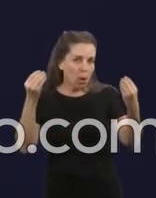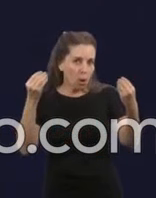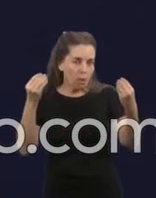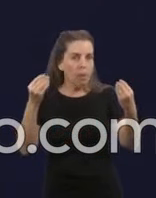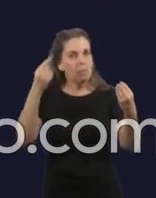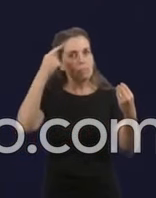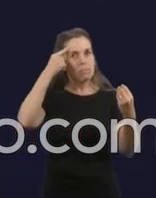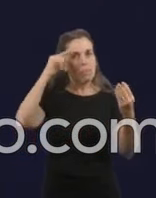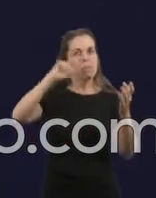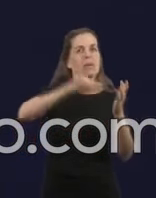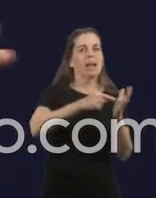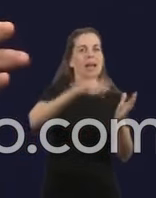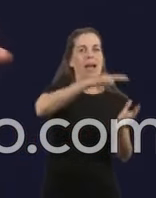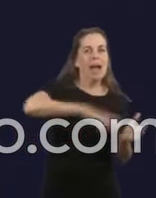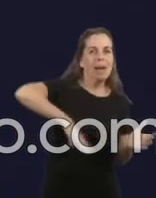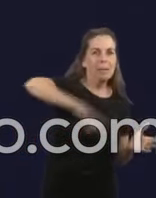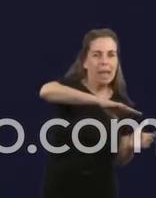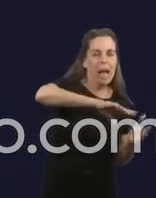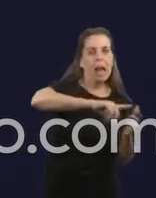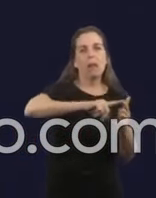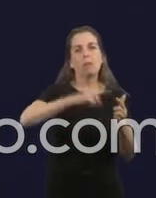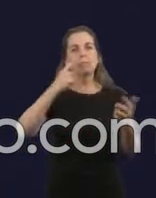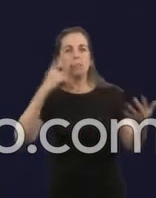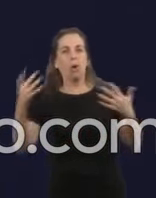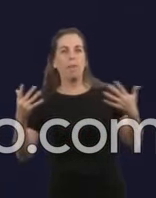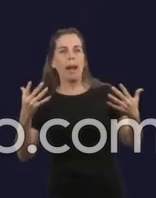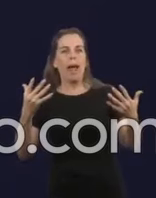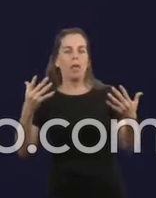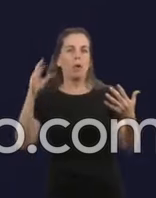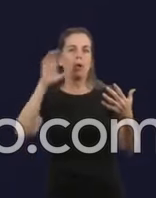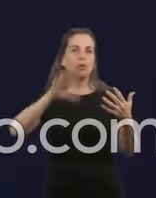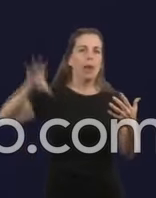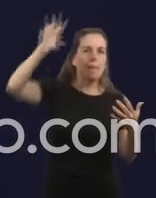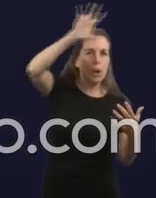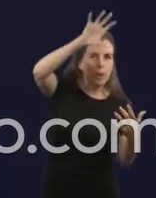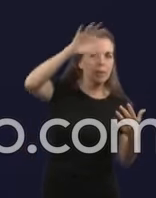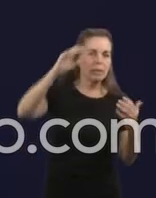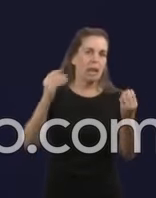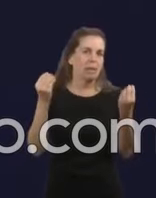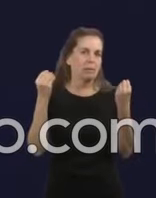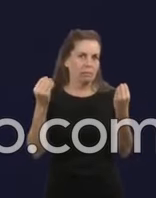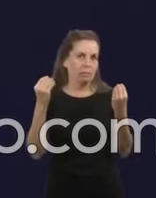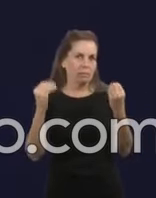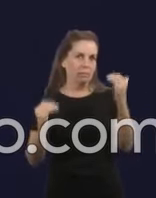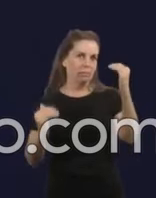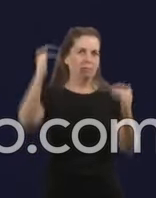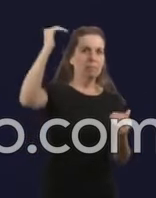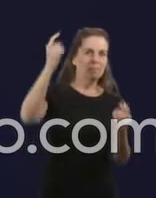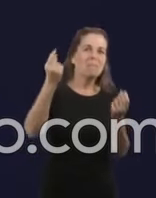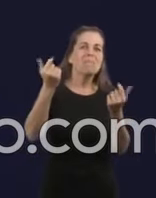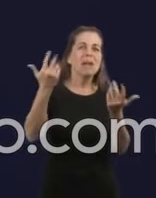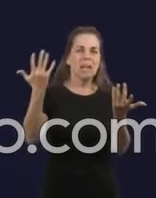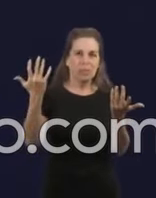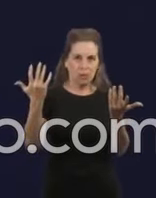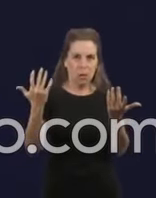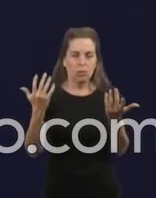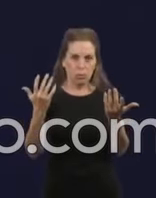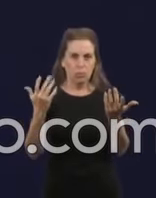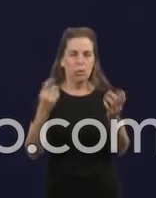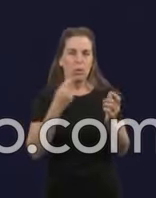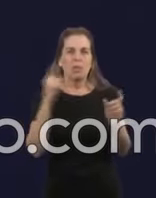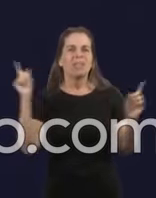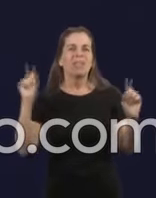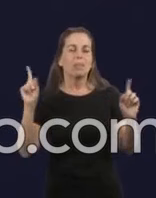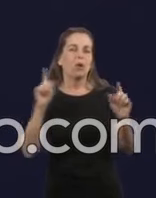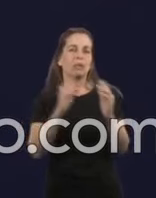amba con lo que pasa en otros en otros en otros lugares del interior Así que nadie dijo que era iba a serc